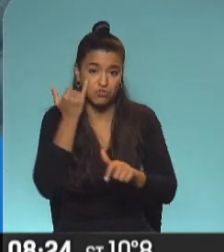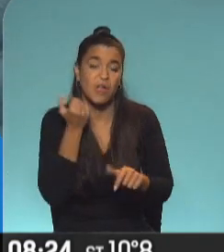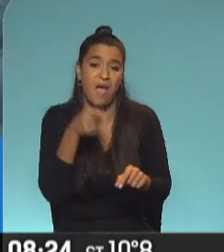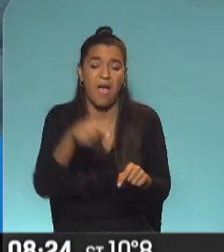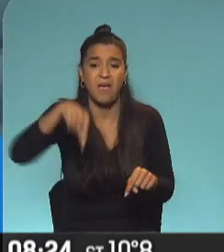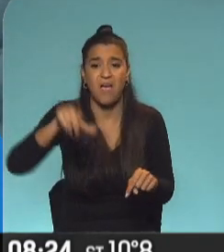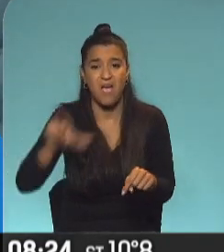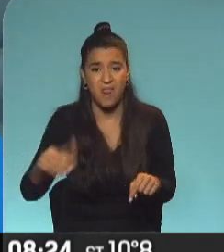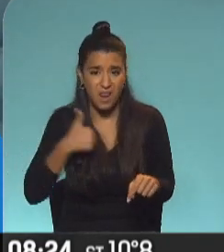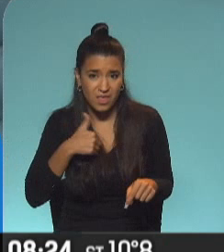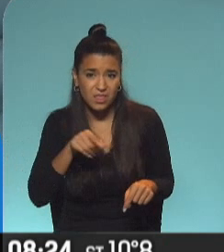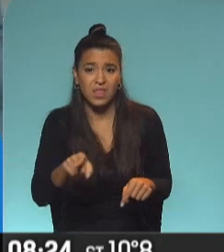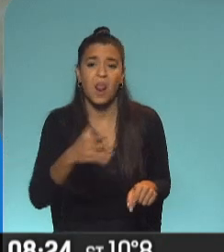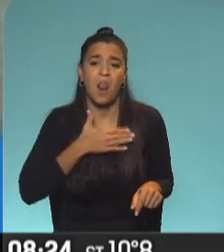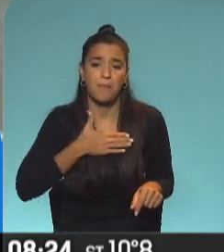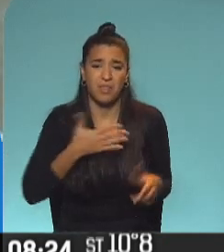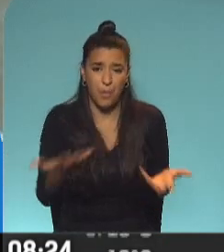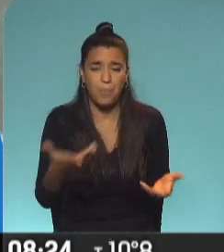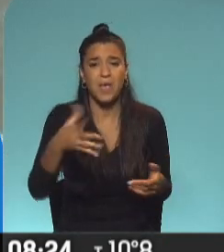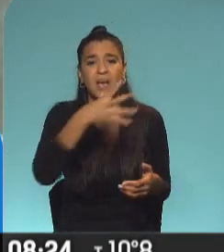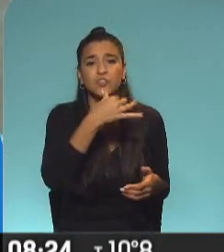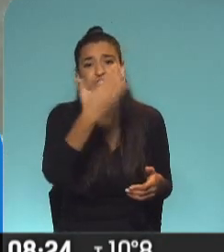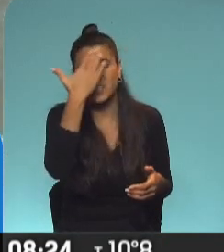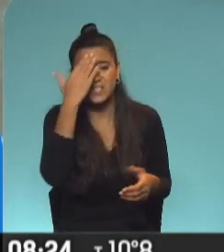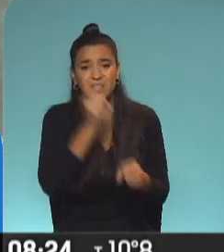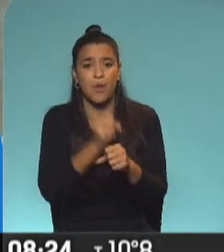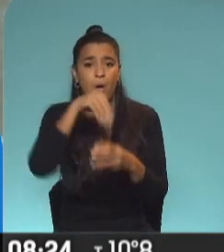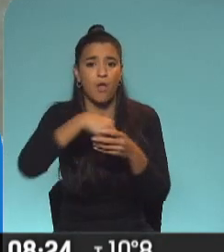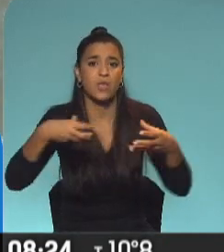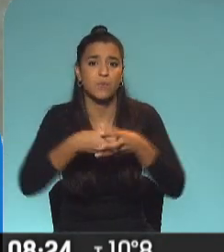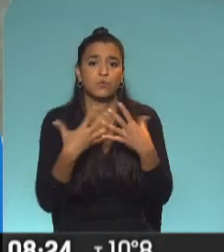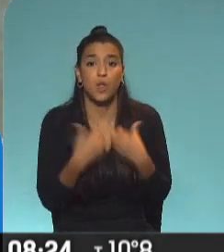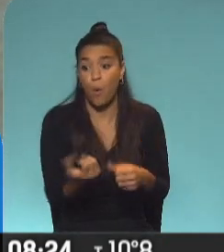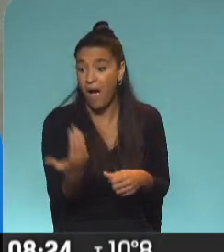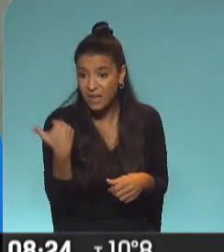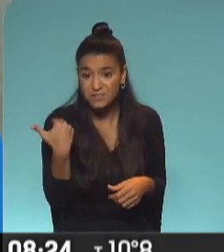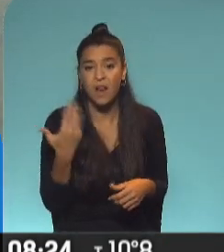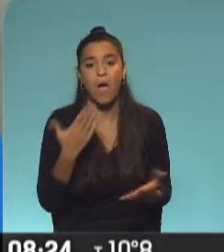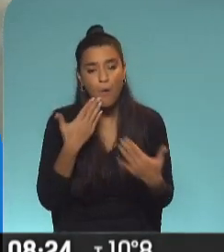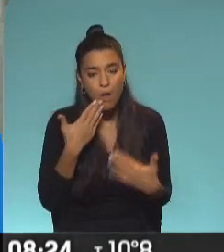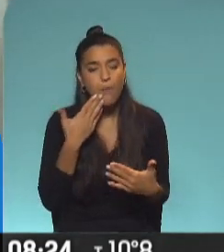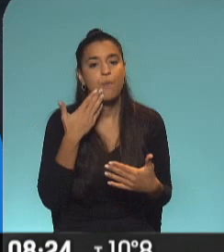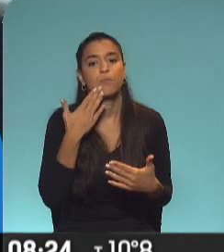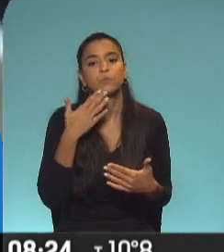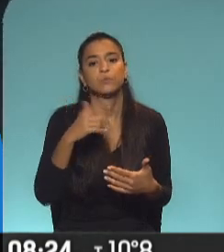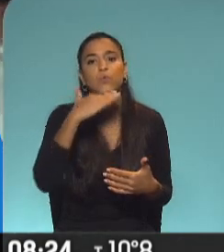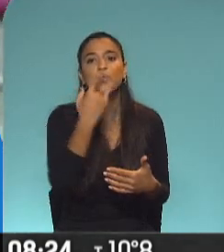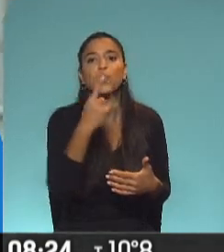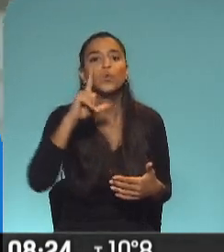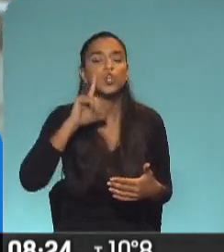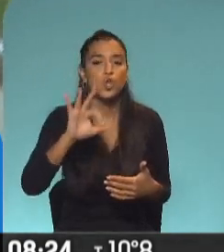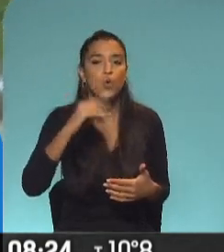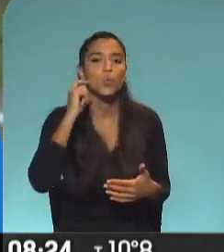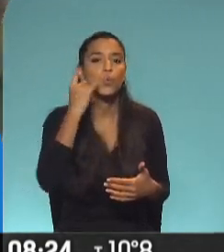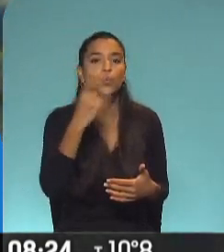en la república argentina de fallecimientos lamentablemente 14 o 15 son trabajadores de la salud ayer hablábamos de julio gutiérrez